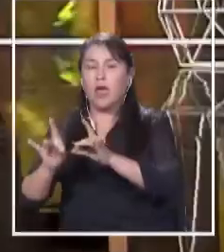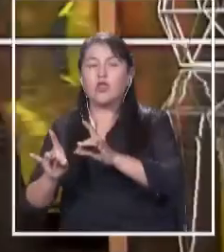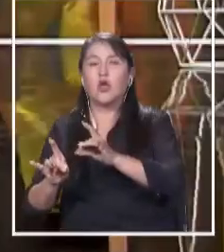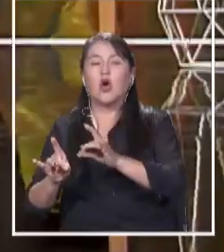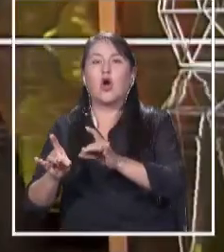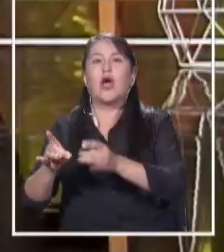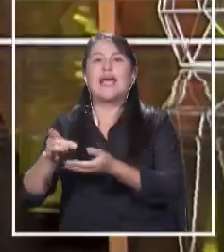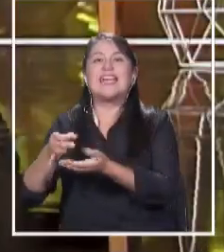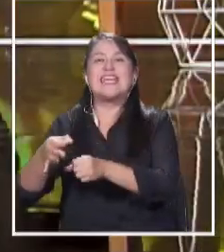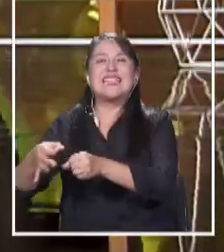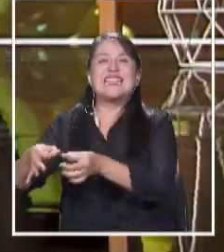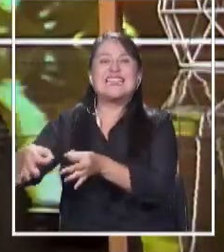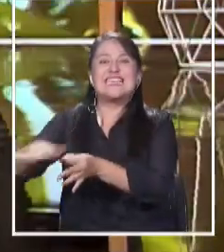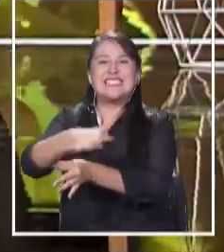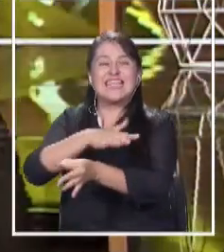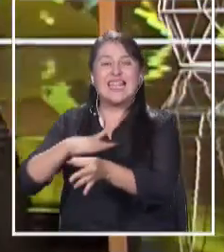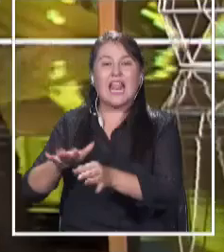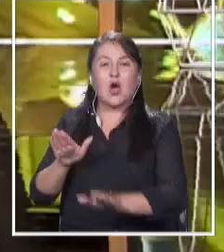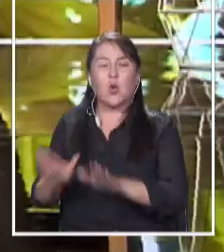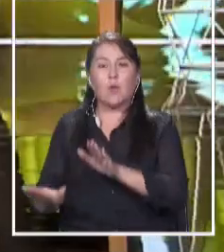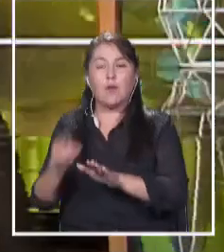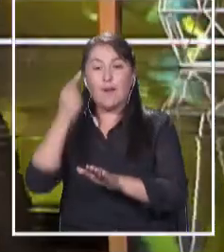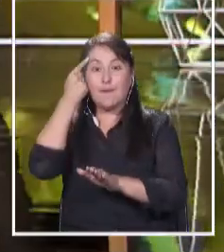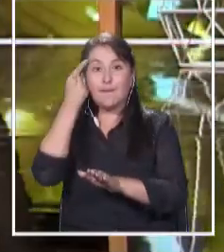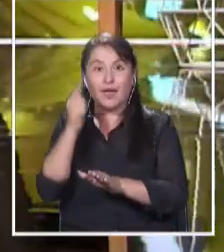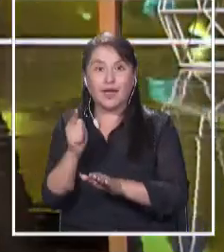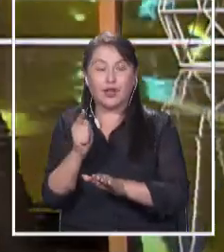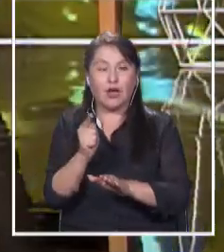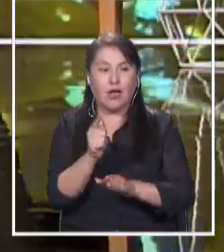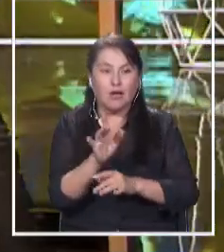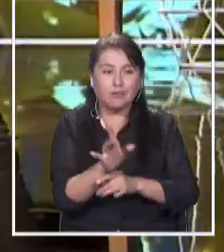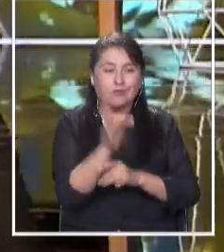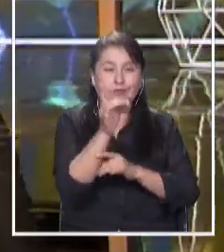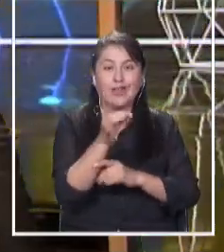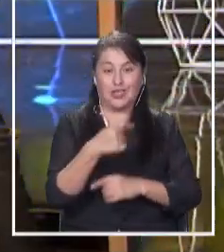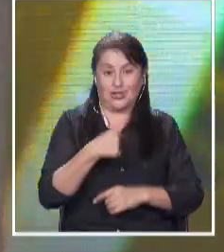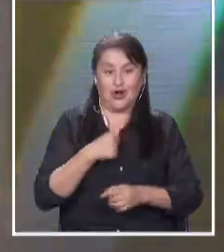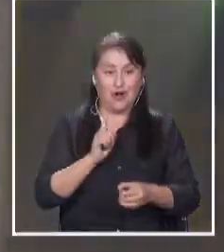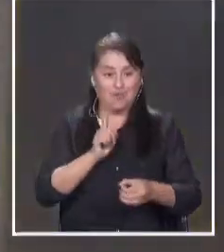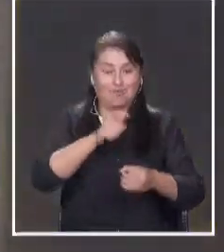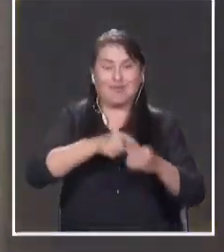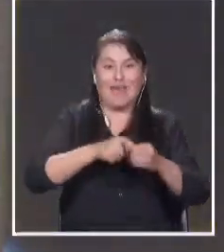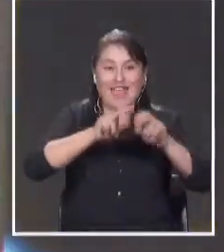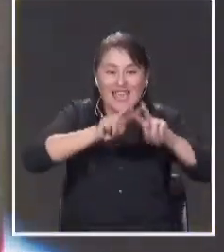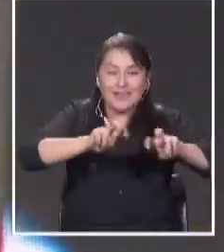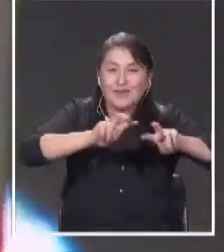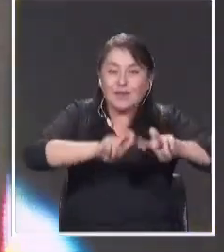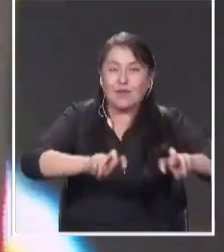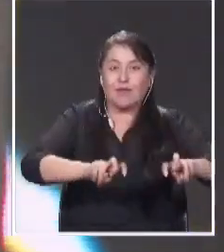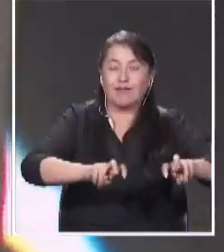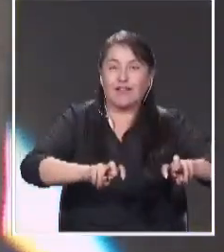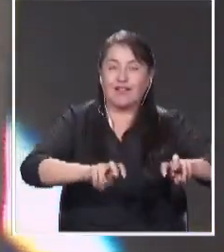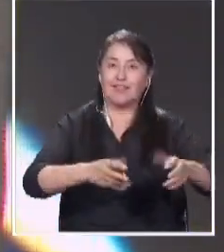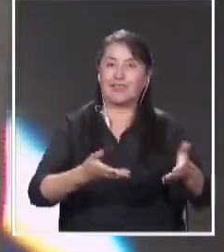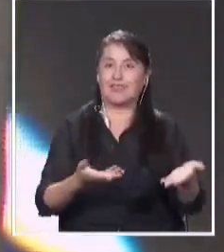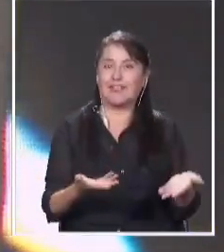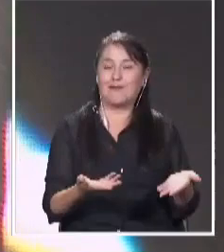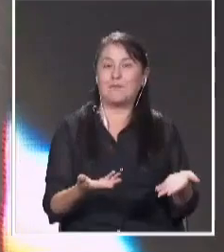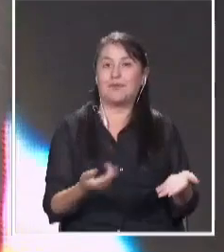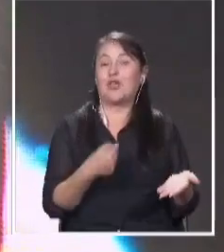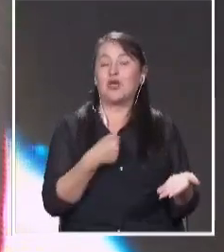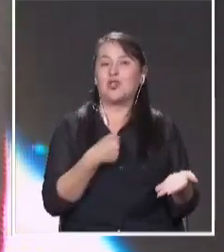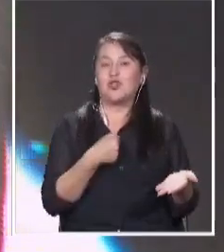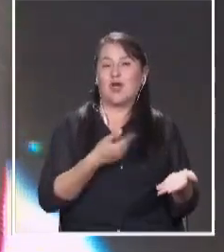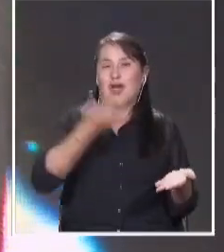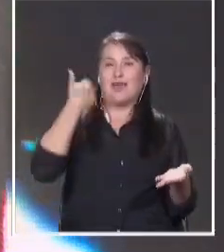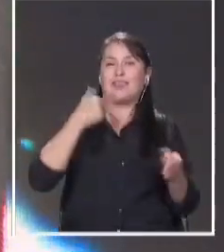Pero ser parte hoy día de esos descubrimientos y ser parte de esa exploración es algo que no estaba dentro de lo que pensé